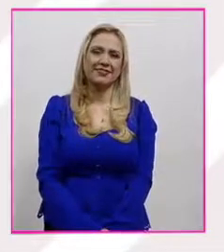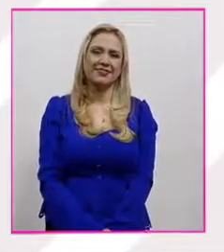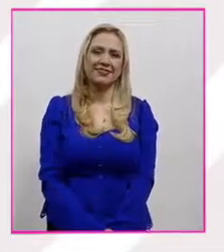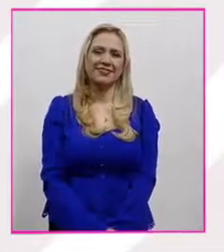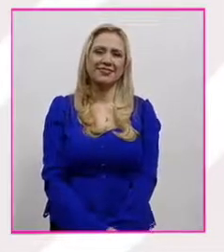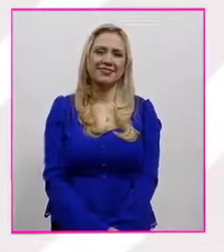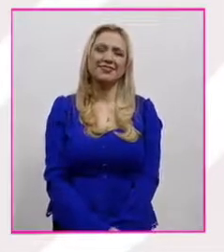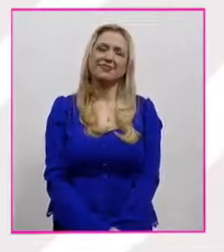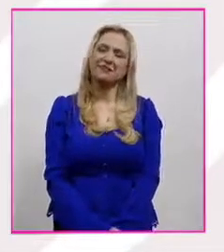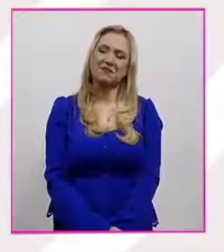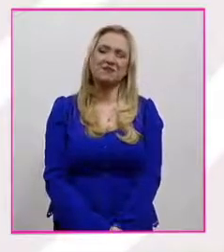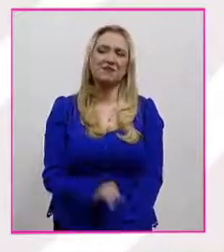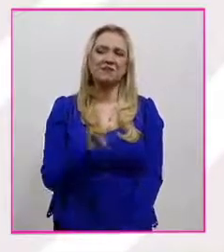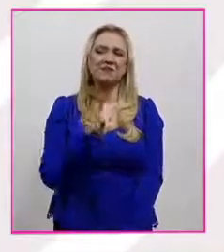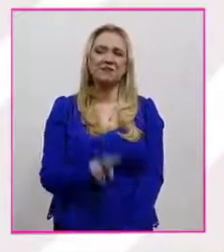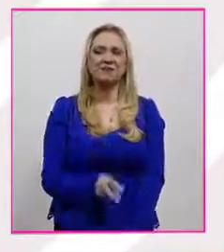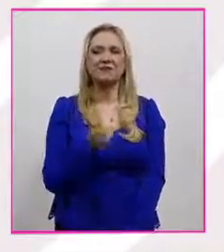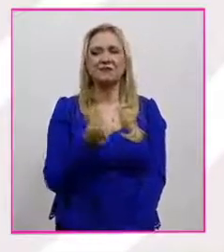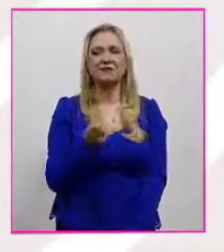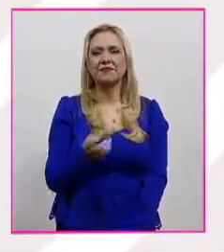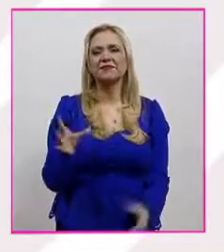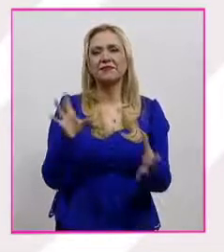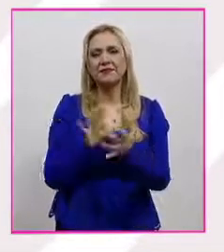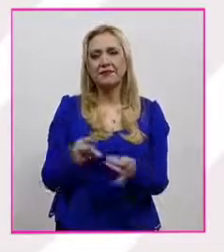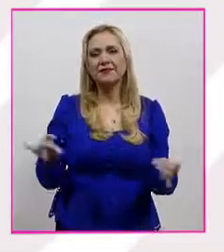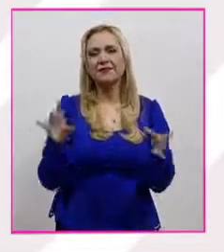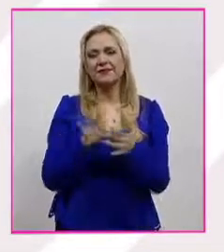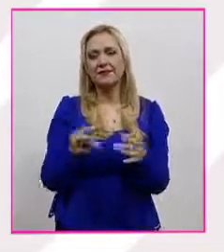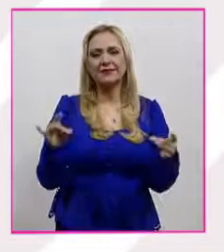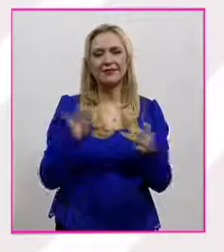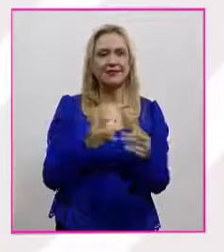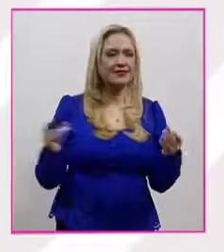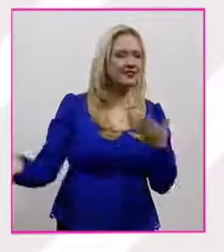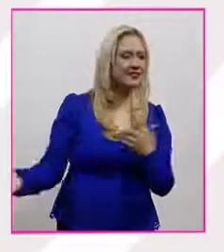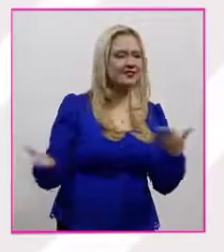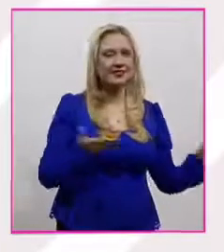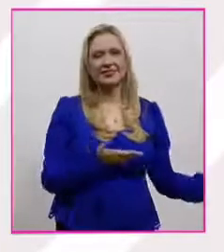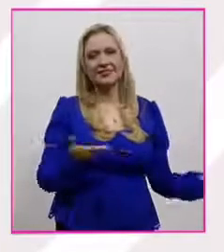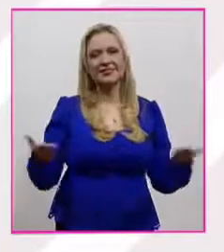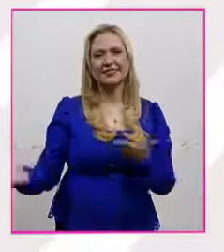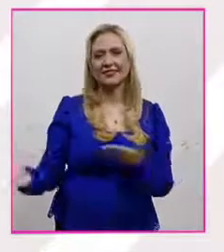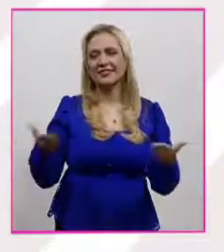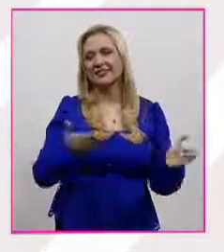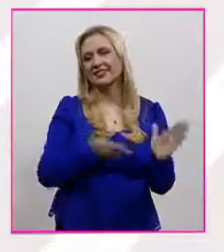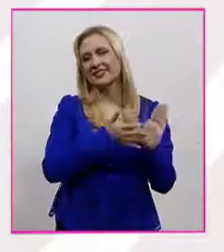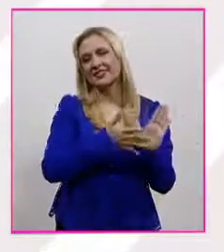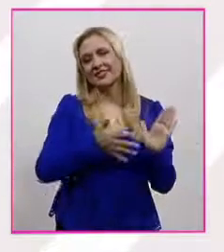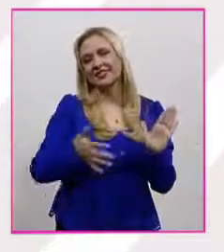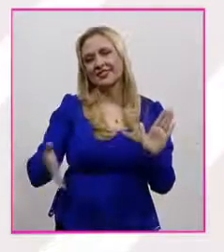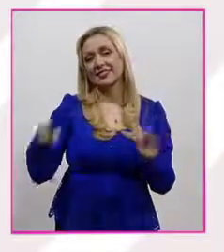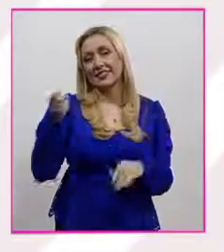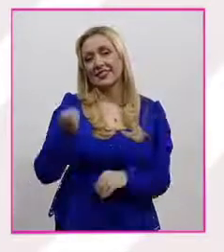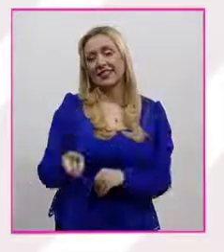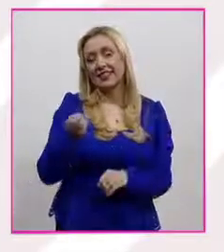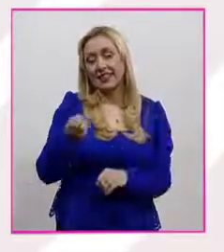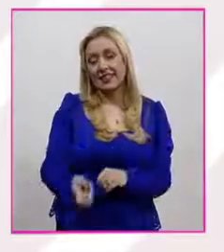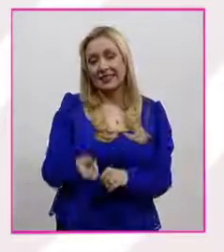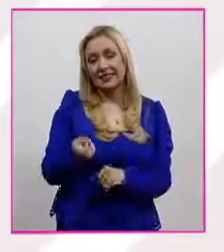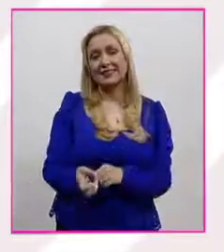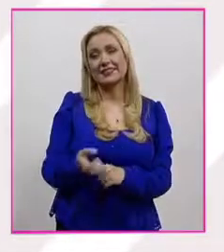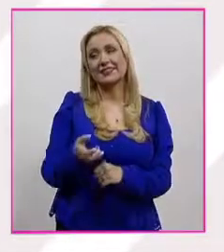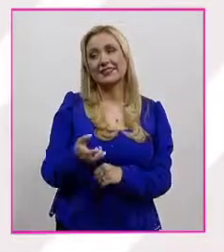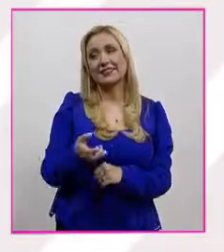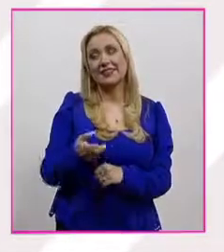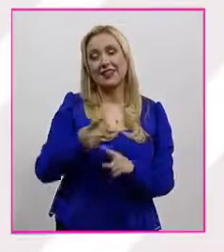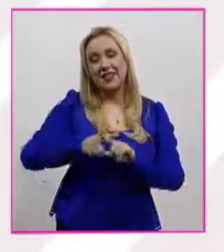Sí, sin duda, y justo lo hemos venido diciendo a lo largo de estos programas y de todos los